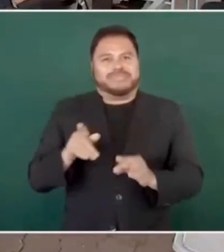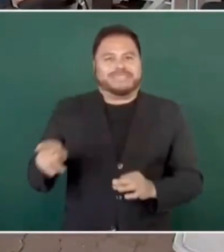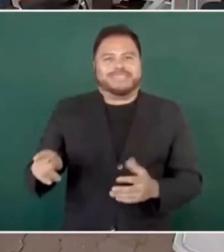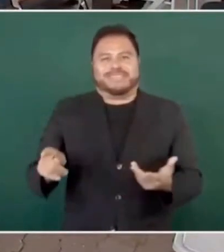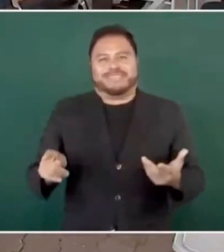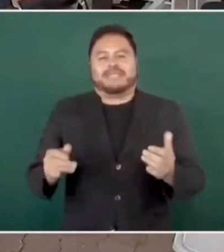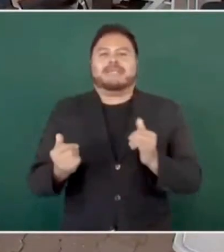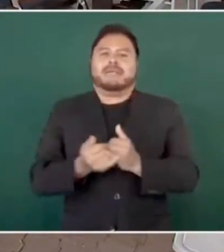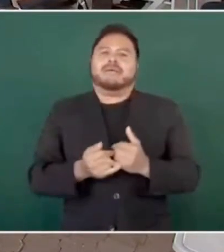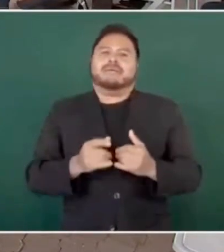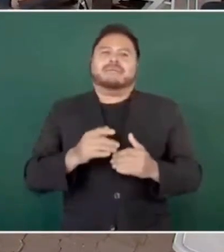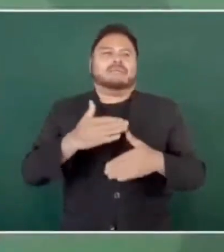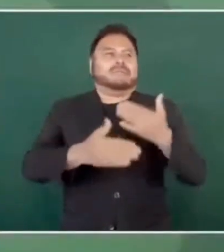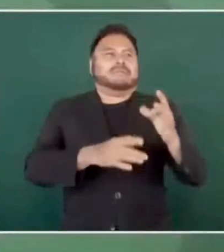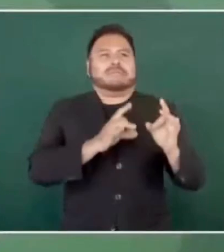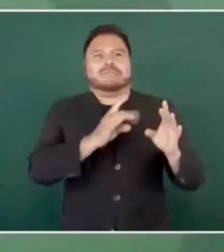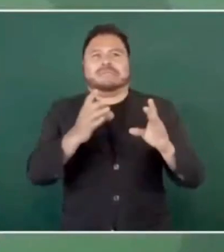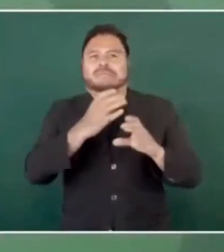ante calamidades,